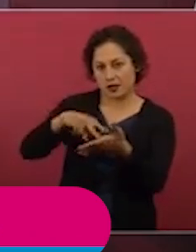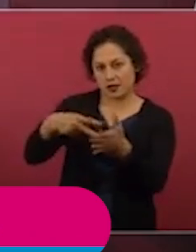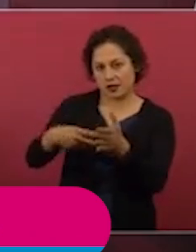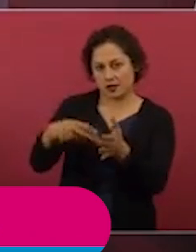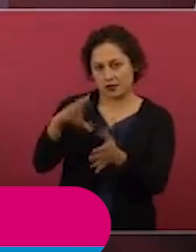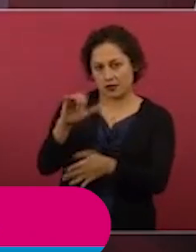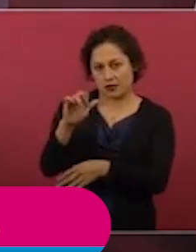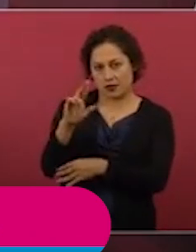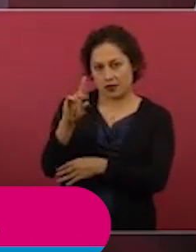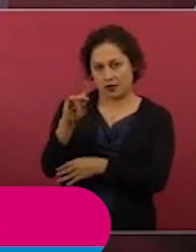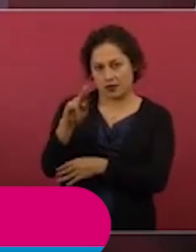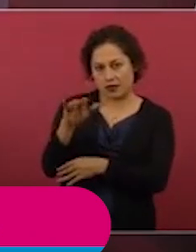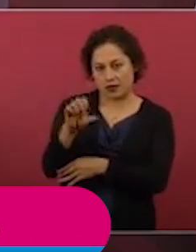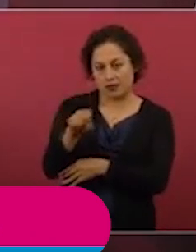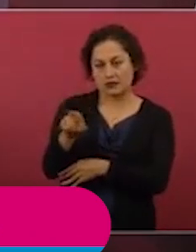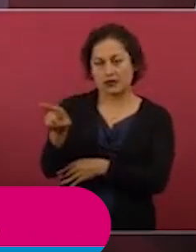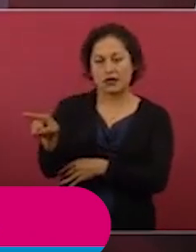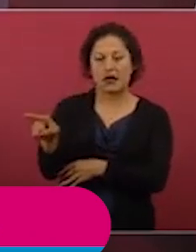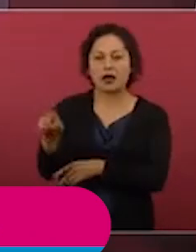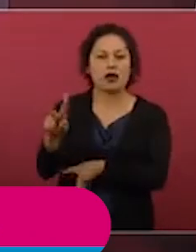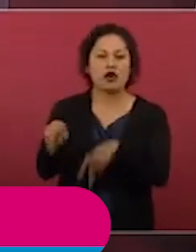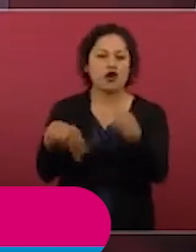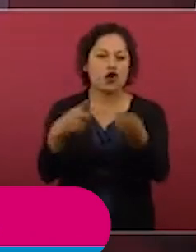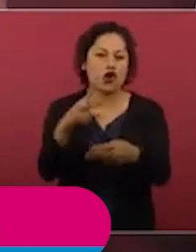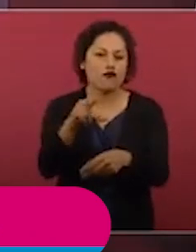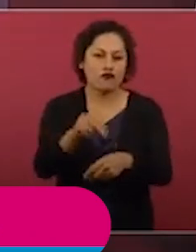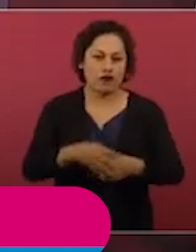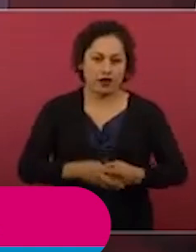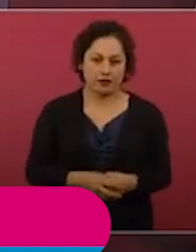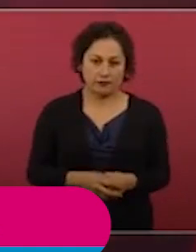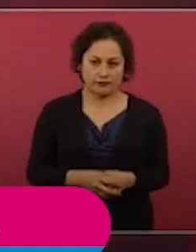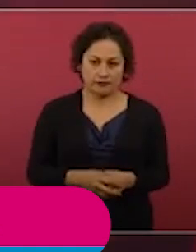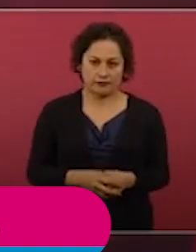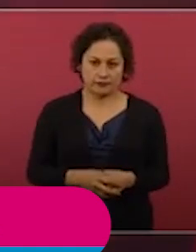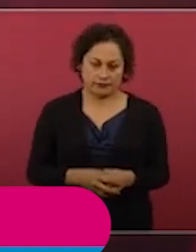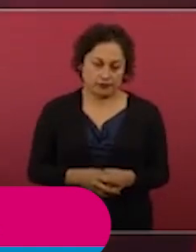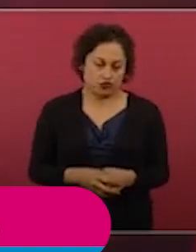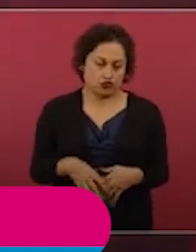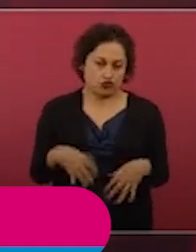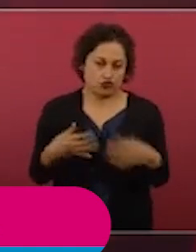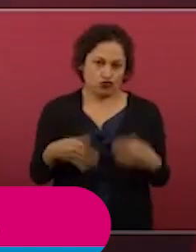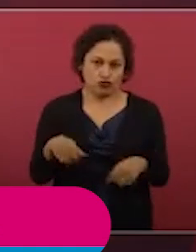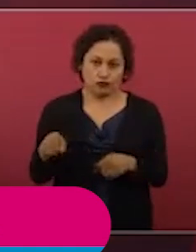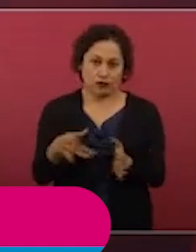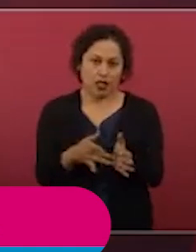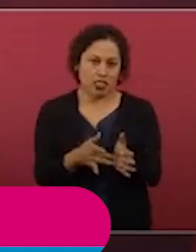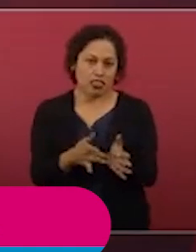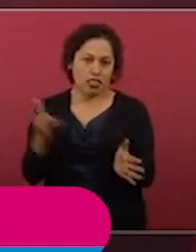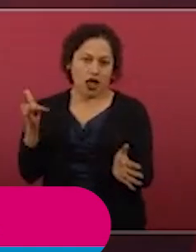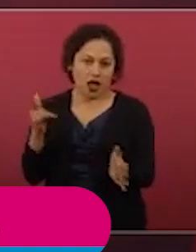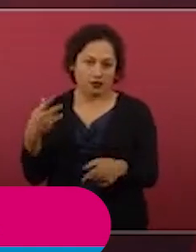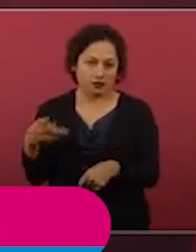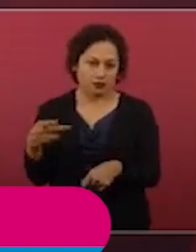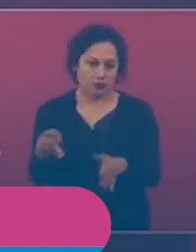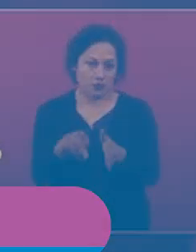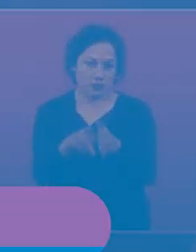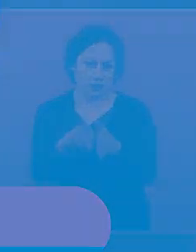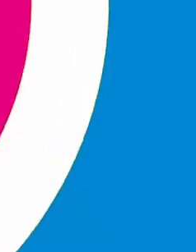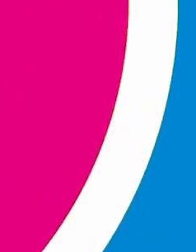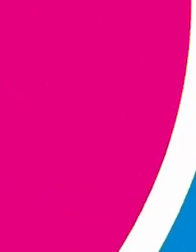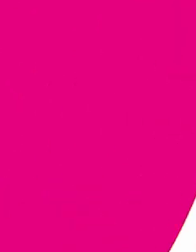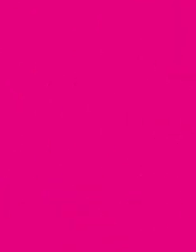y no quiso el ingeniero Cárdenas, no asistió. Esa es la nota, ese es el periodismo.